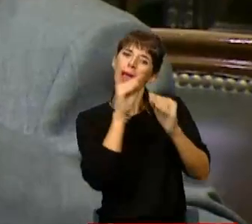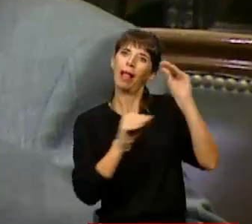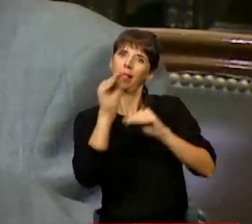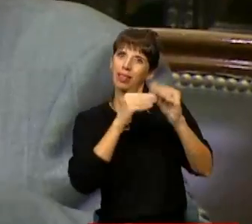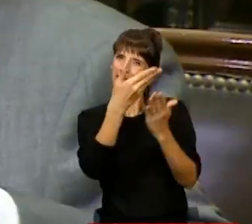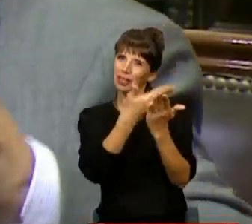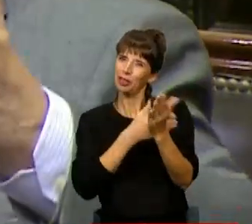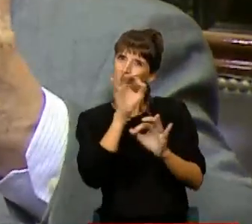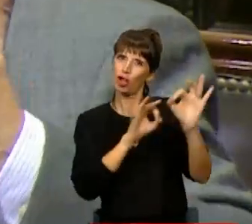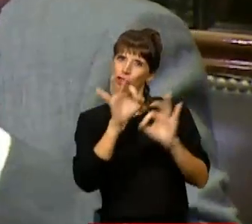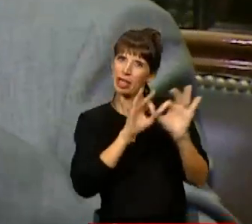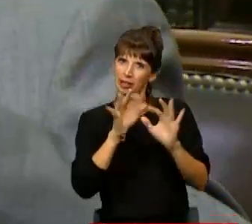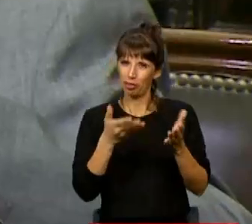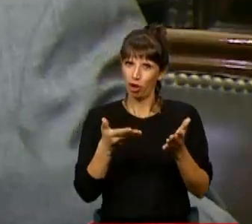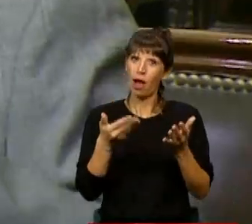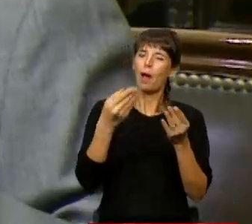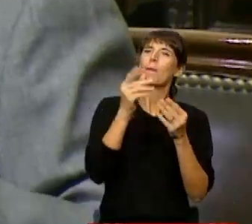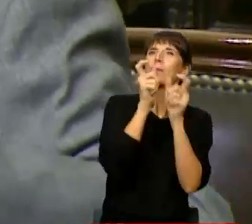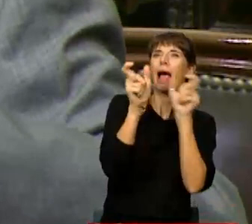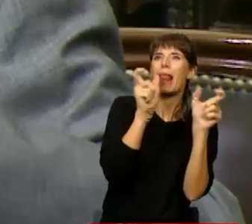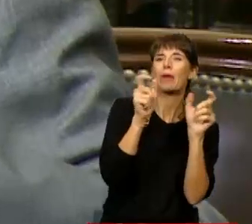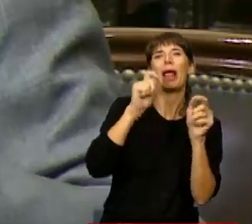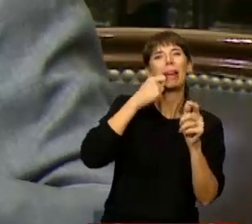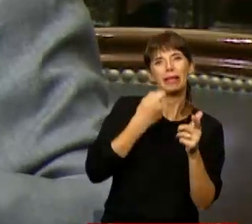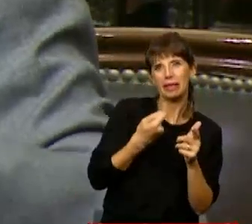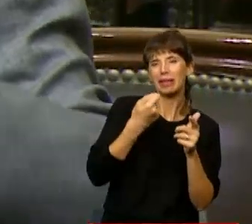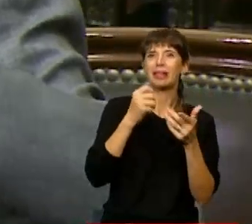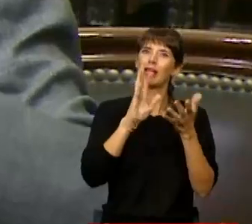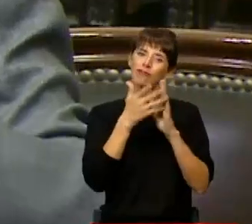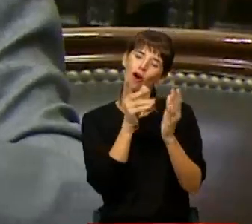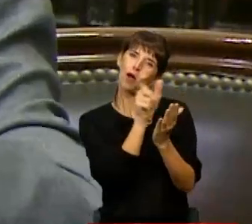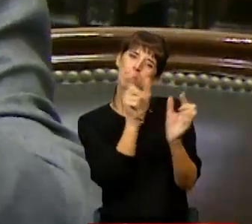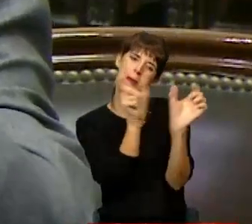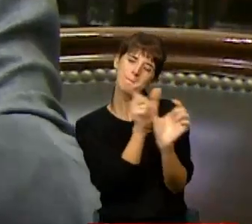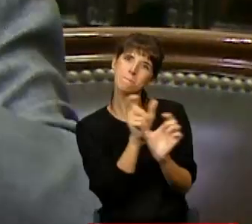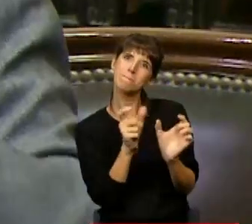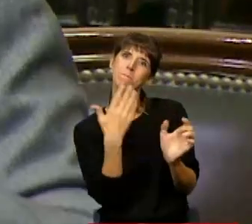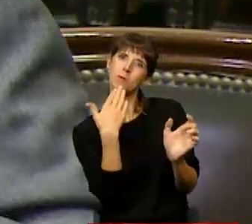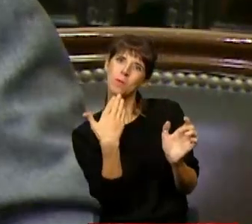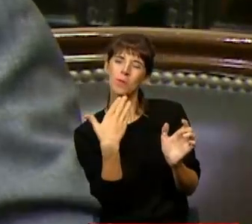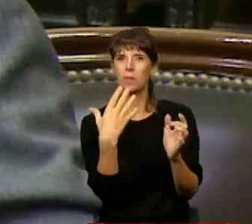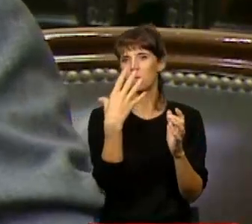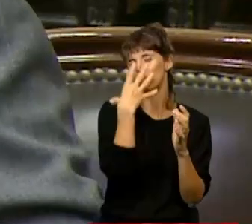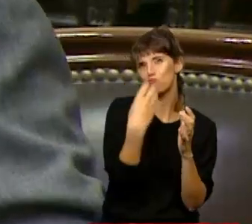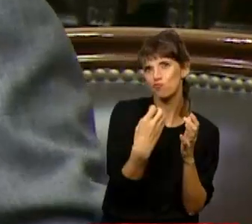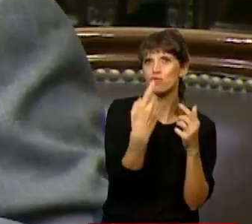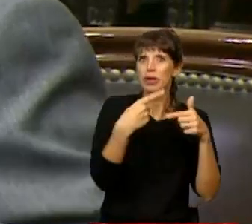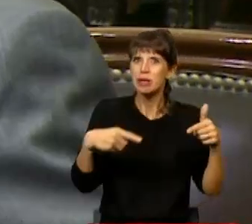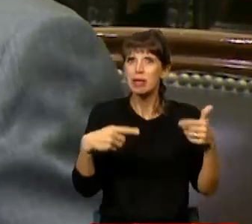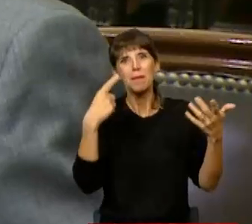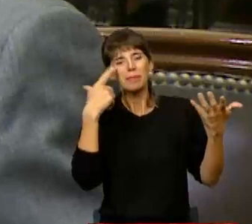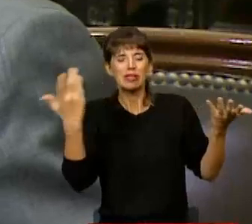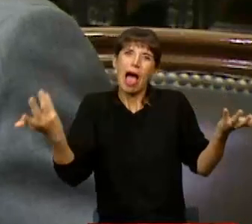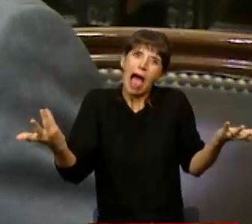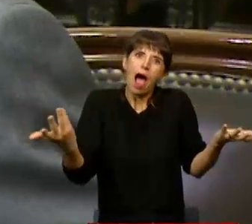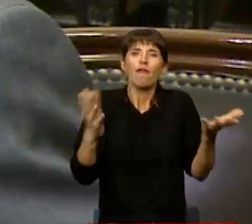y con buenas palabras y con un lenguaje atractivo, sedoso, que es una planta